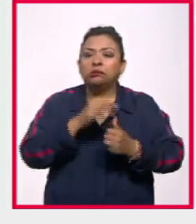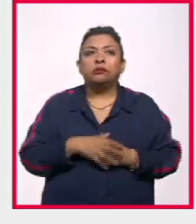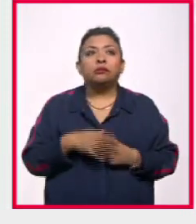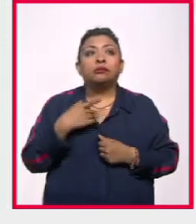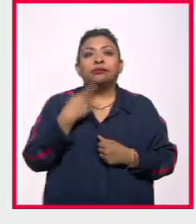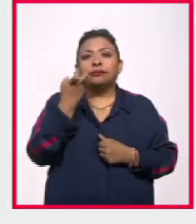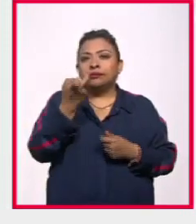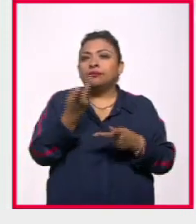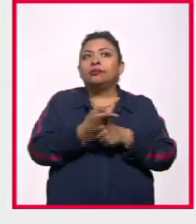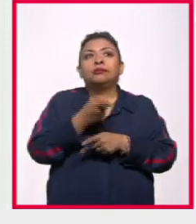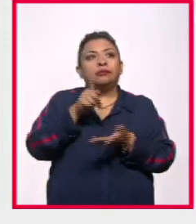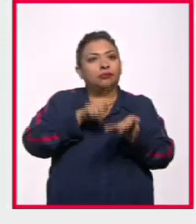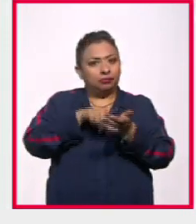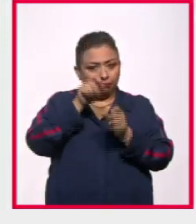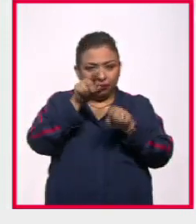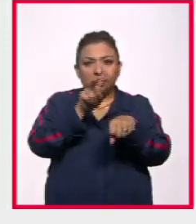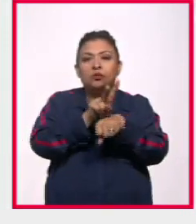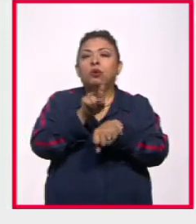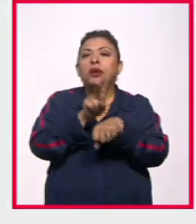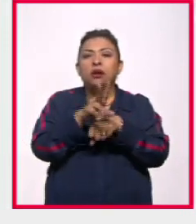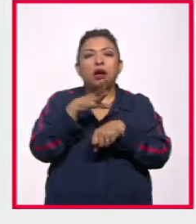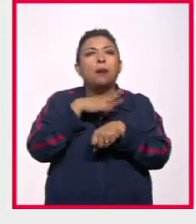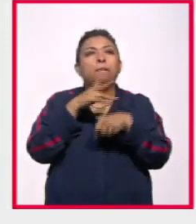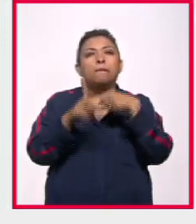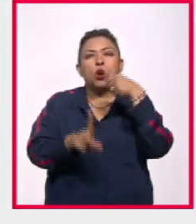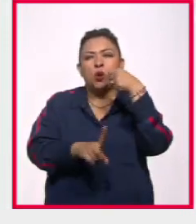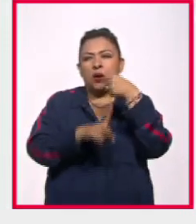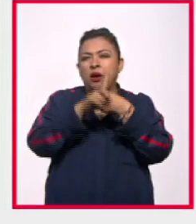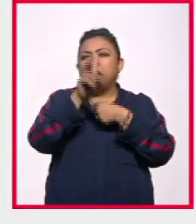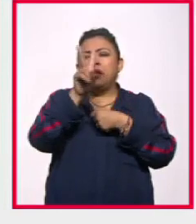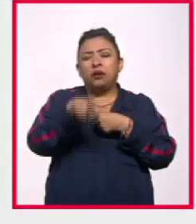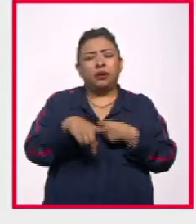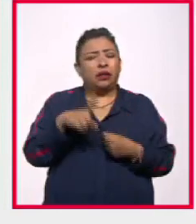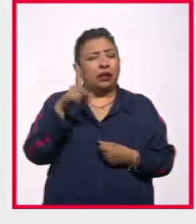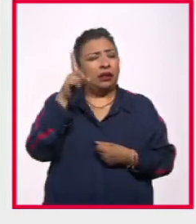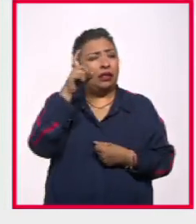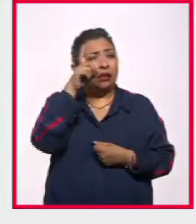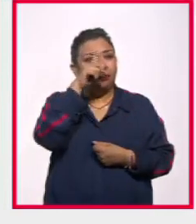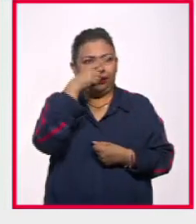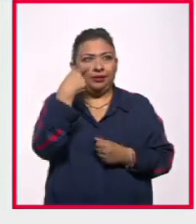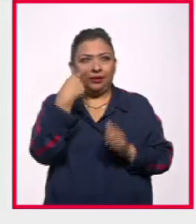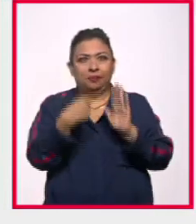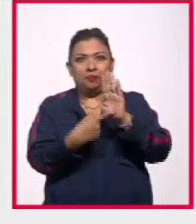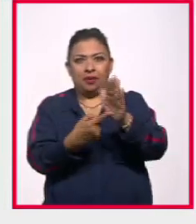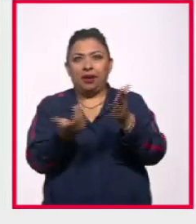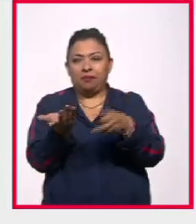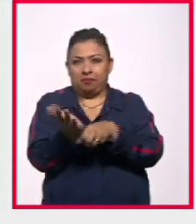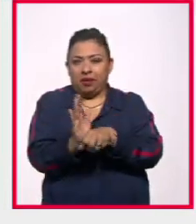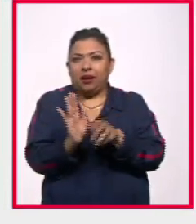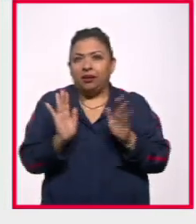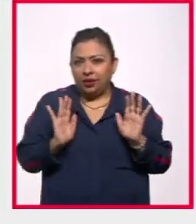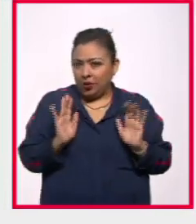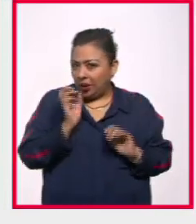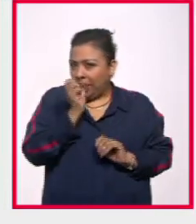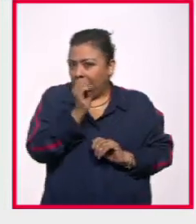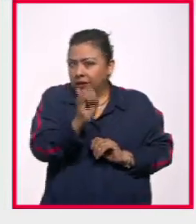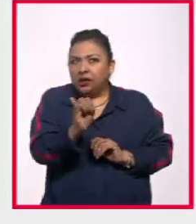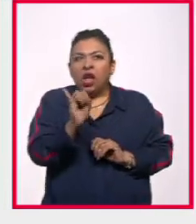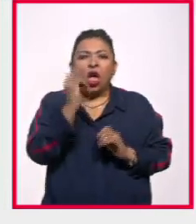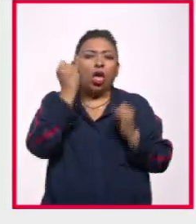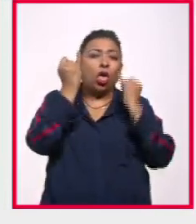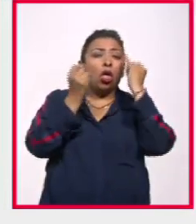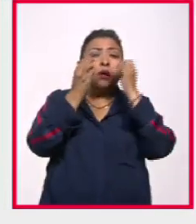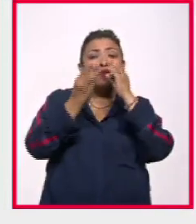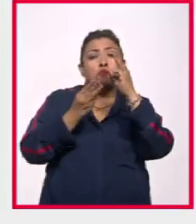Y eso es lo que está pasando en Venezuela. Tenemos una situación muy, muy crítica y es lo que se ve en la película. No estamos creando un